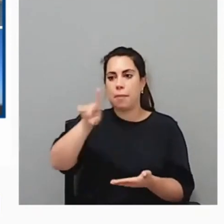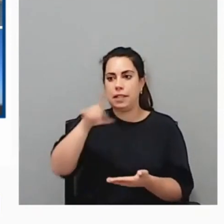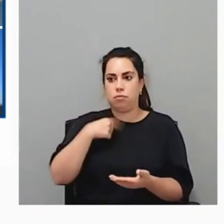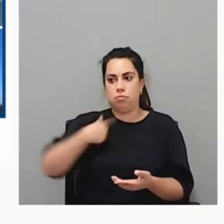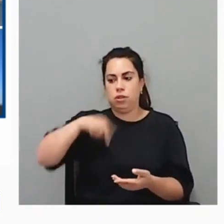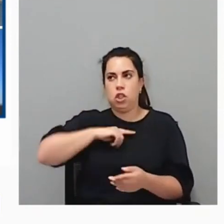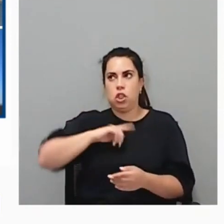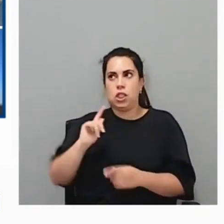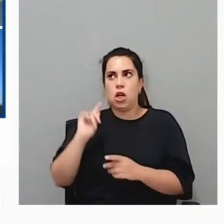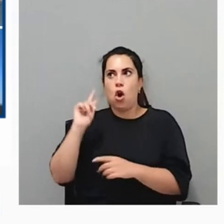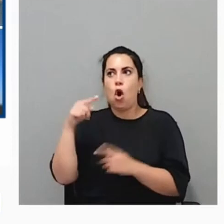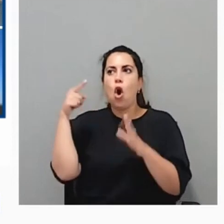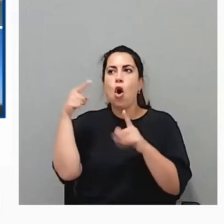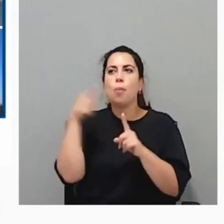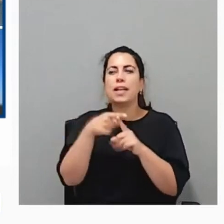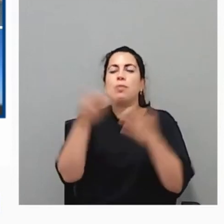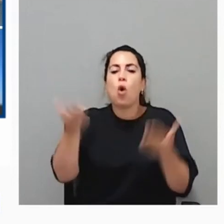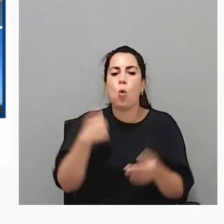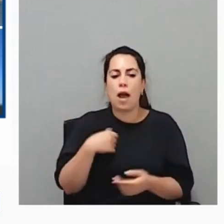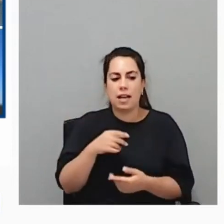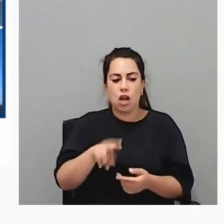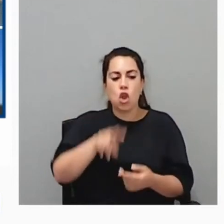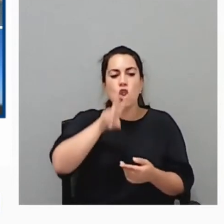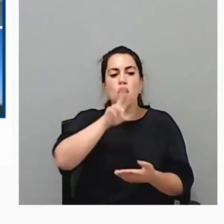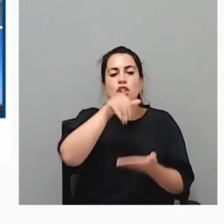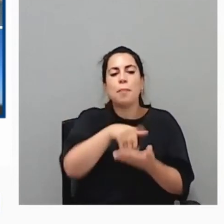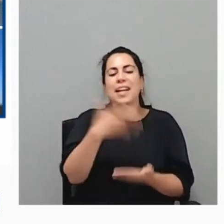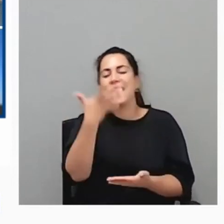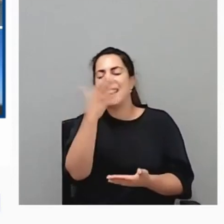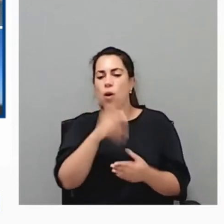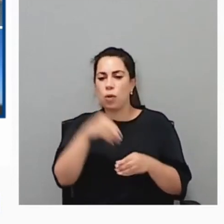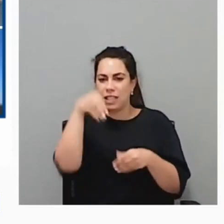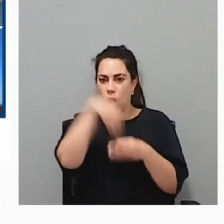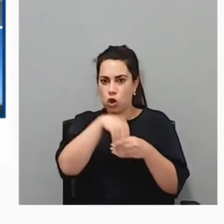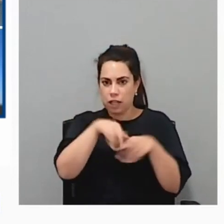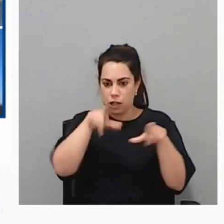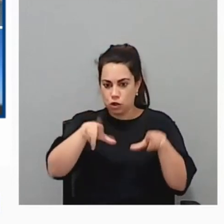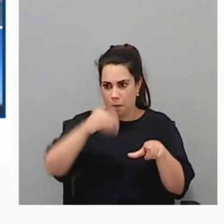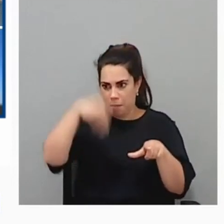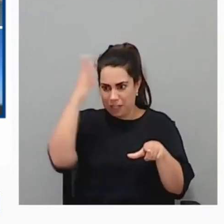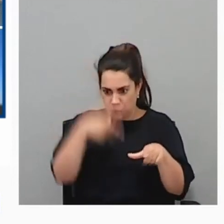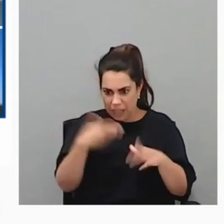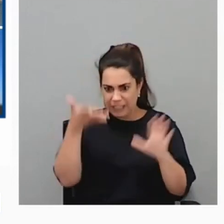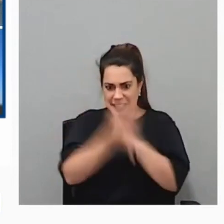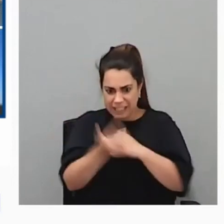virtuales que lo que hacen es descontextualizar a ese profesor y a ese